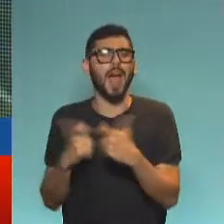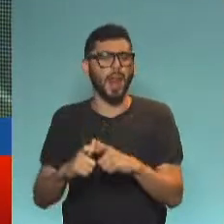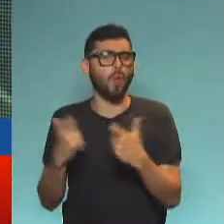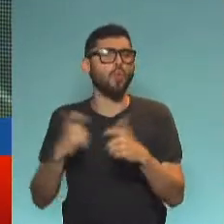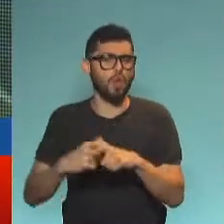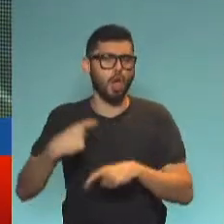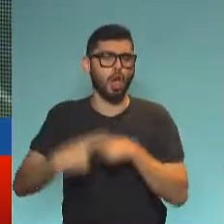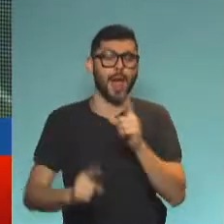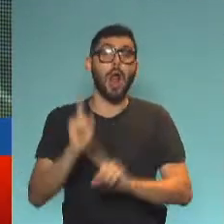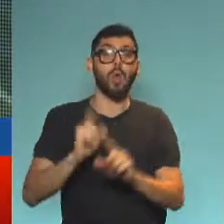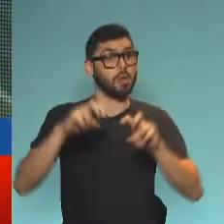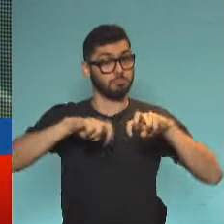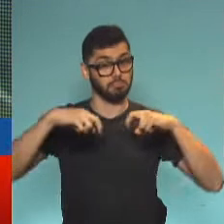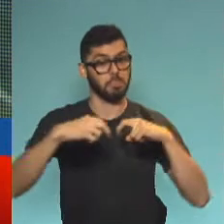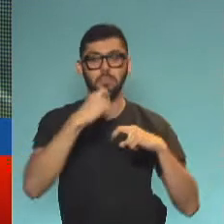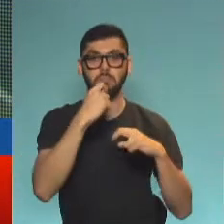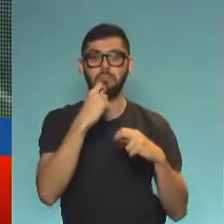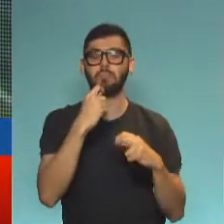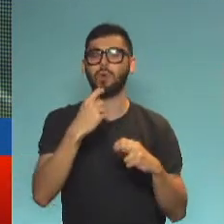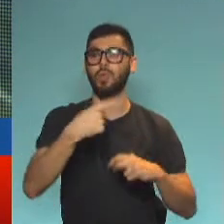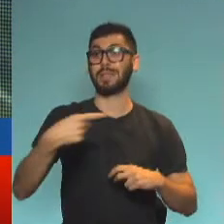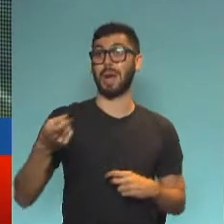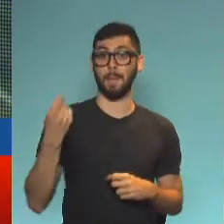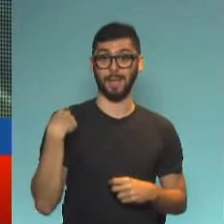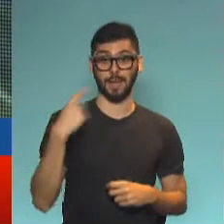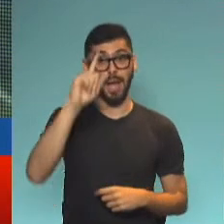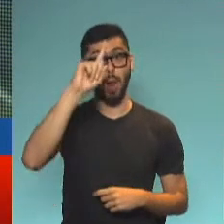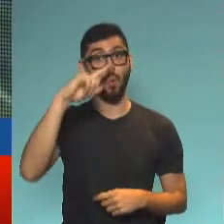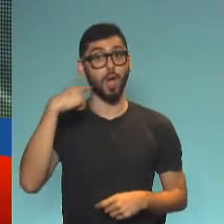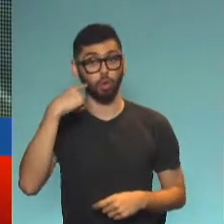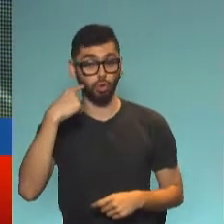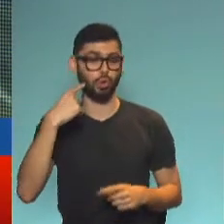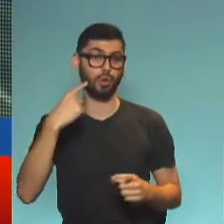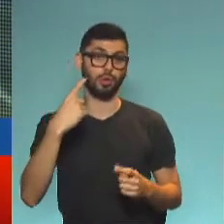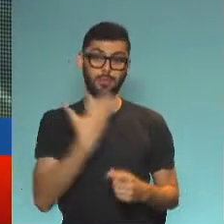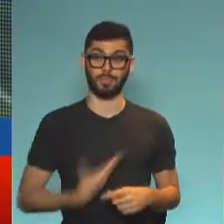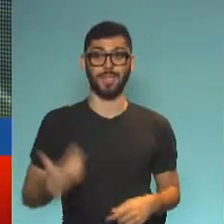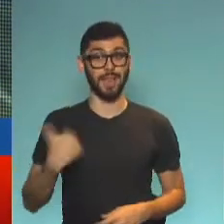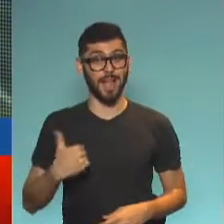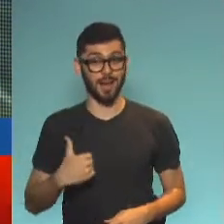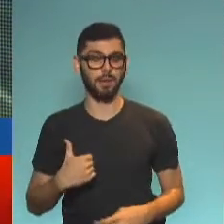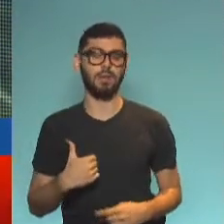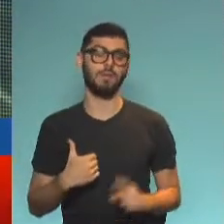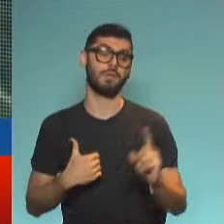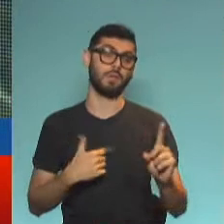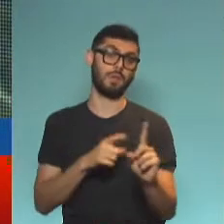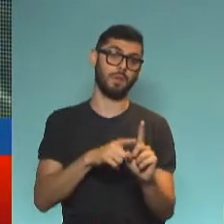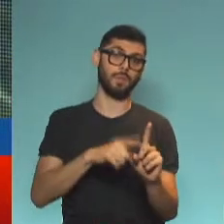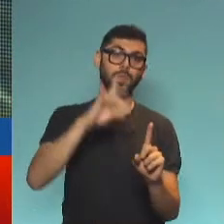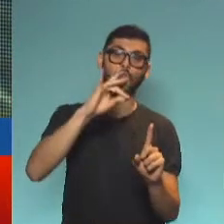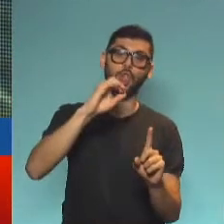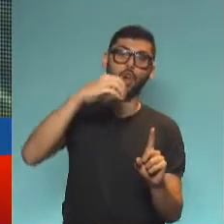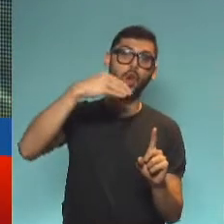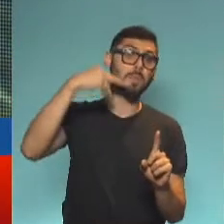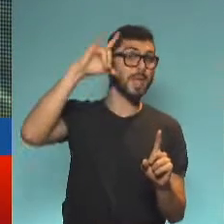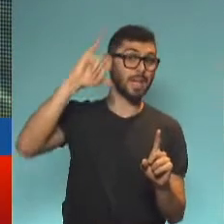algunas presenciales, como fue la semana pasada, entre Alberto Fernández, el presidente de la Nación, y Alejandro Domínguez, presidente